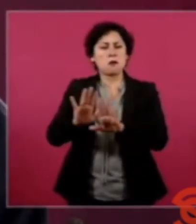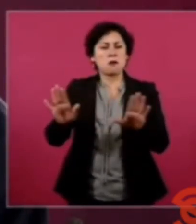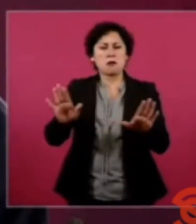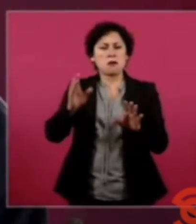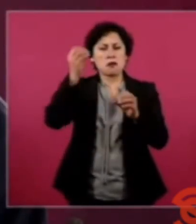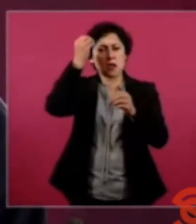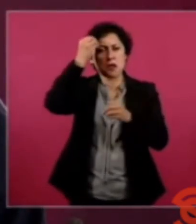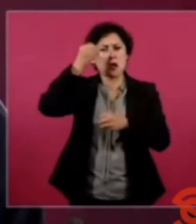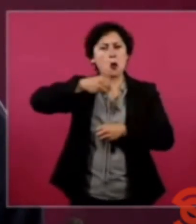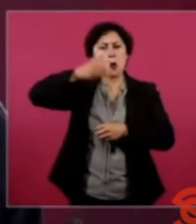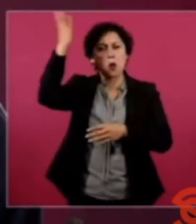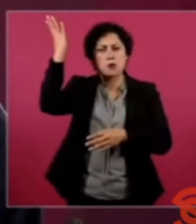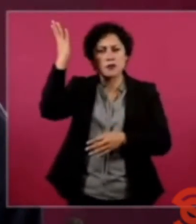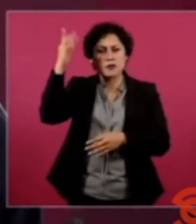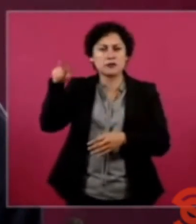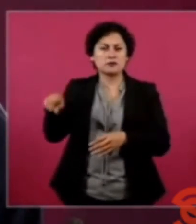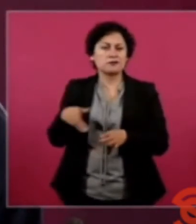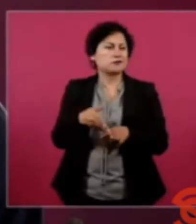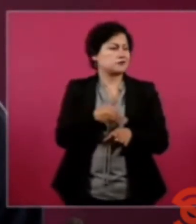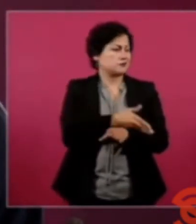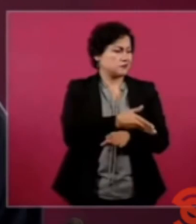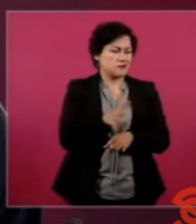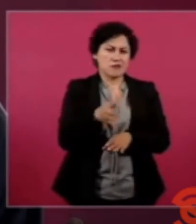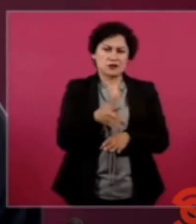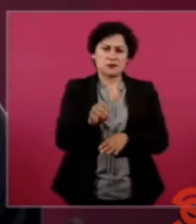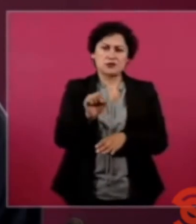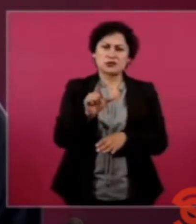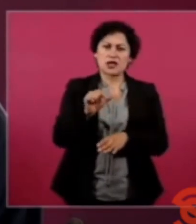cuando menos desde la época de Salinas,